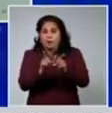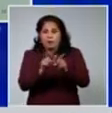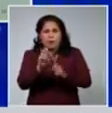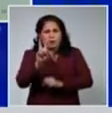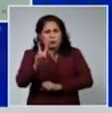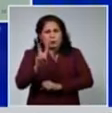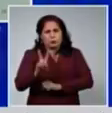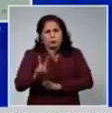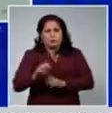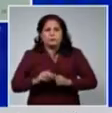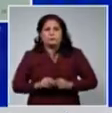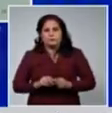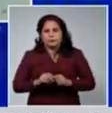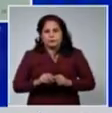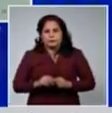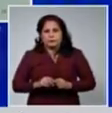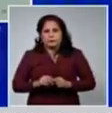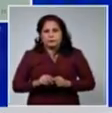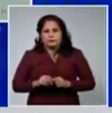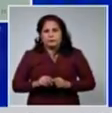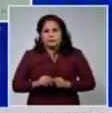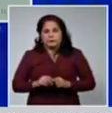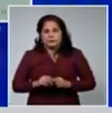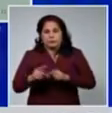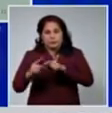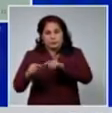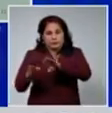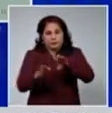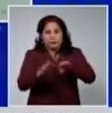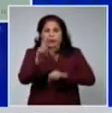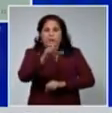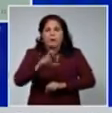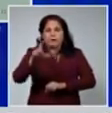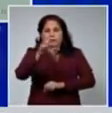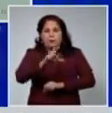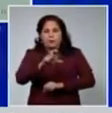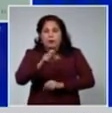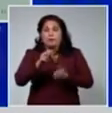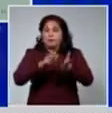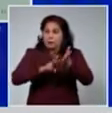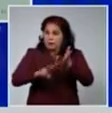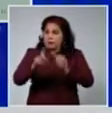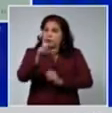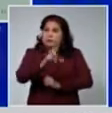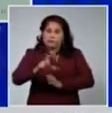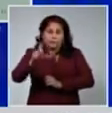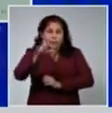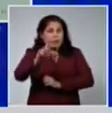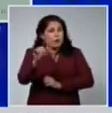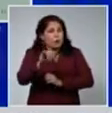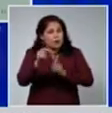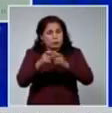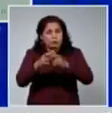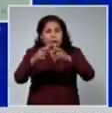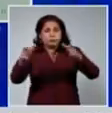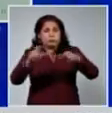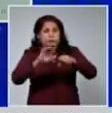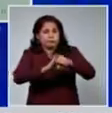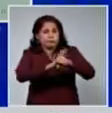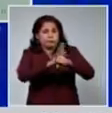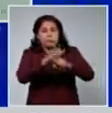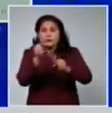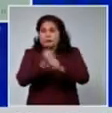cada uno sana provincia que también ha tenido un incremento trabajo